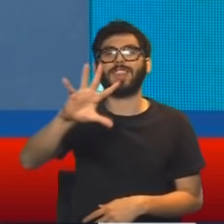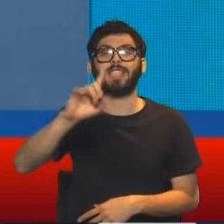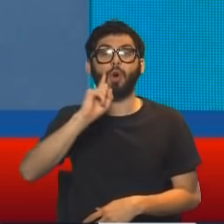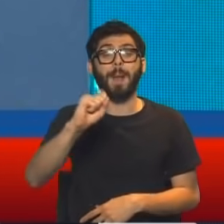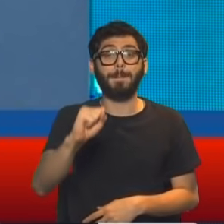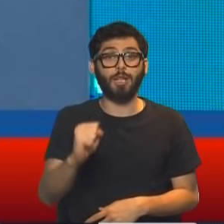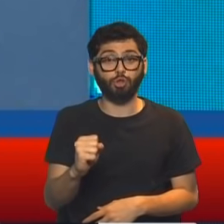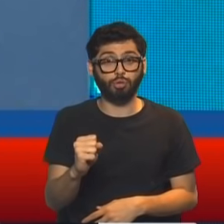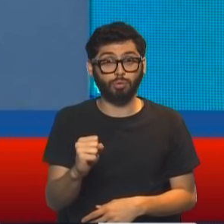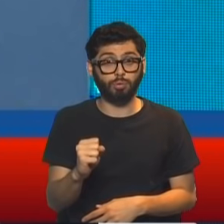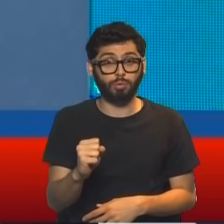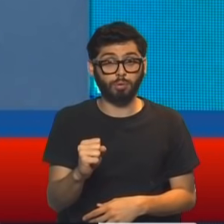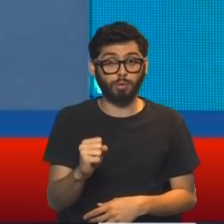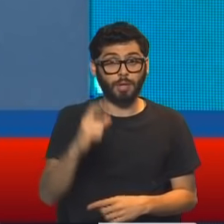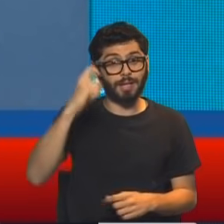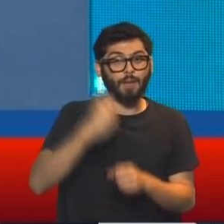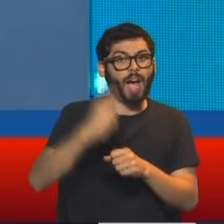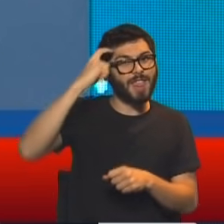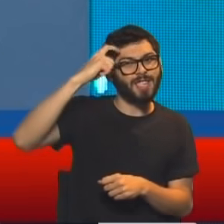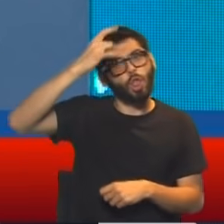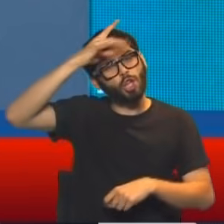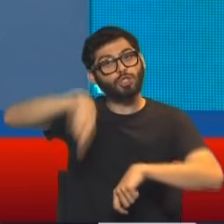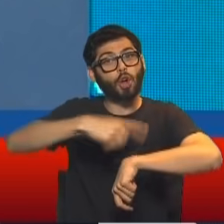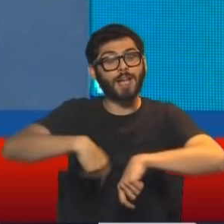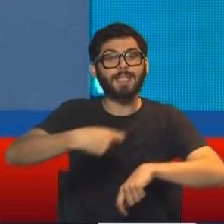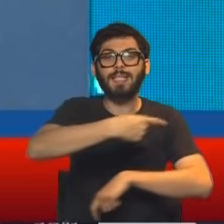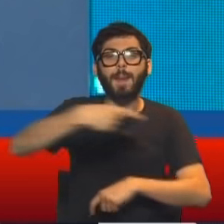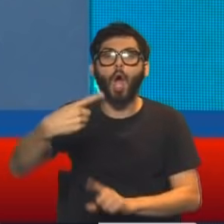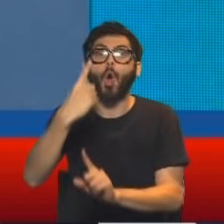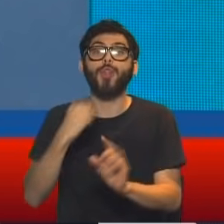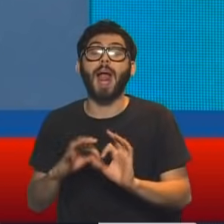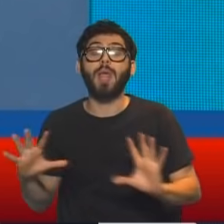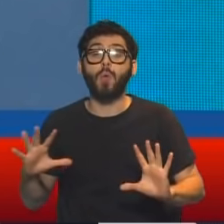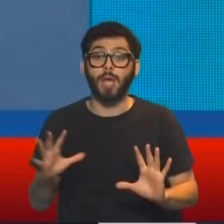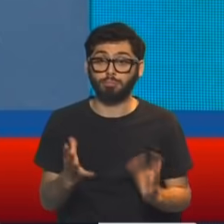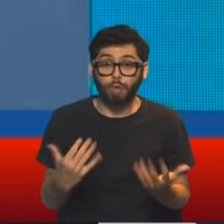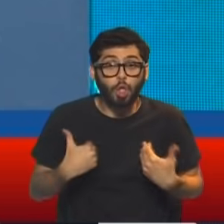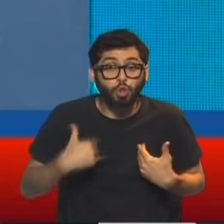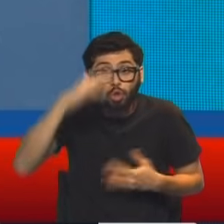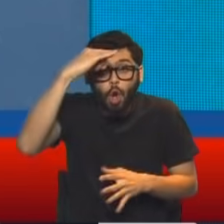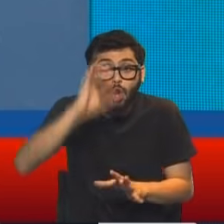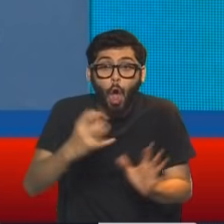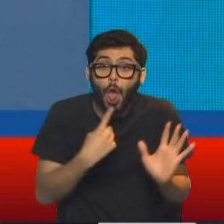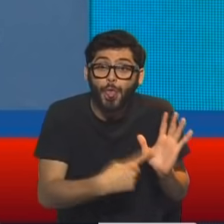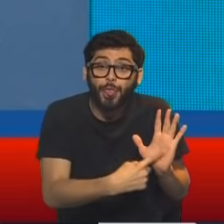pesos por entre 10 y 12 horas diarias con un franco semanal. No lo inventé yo,